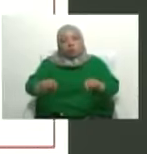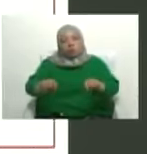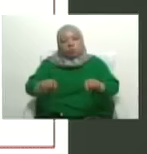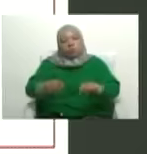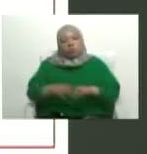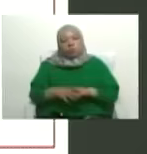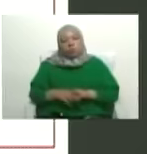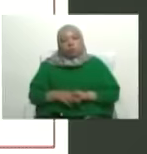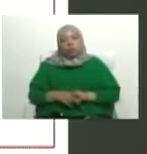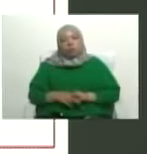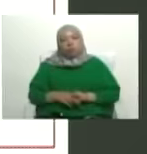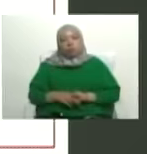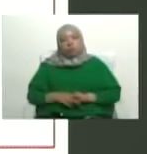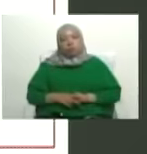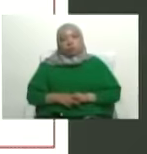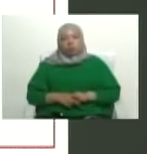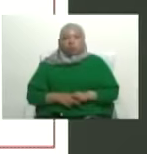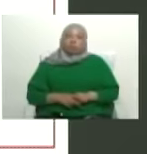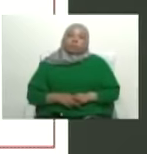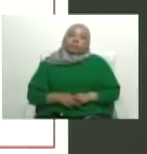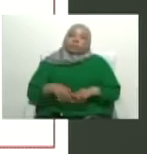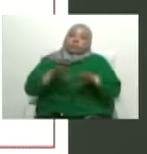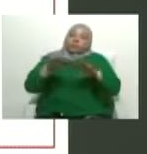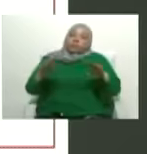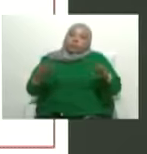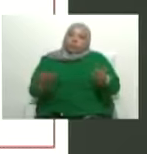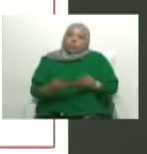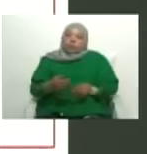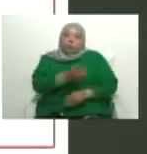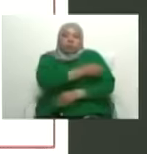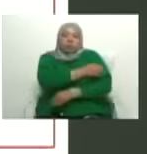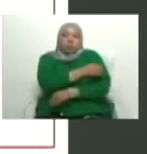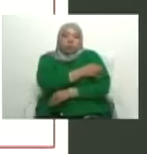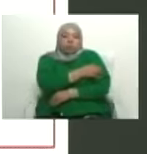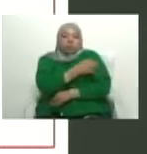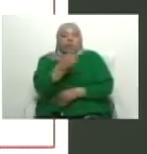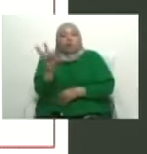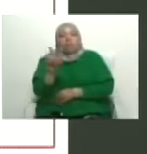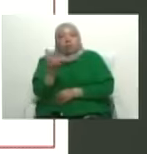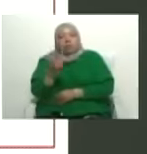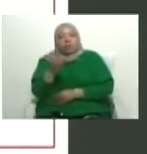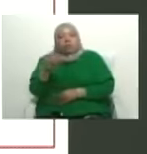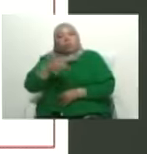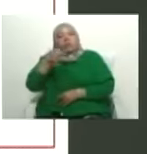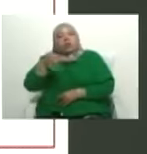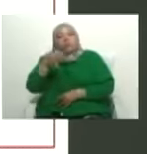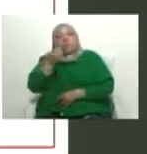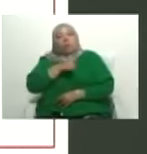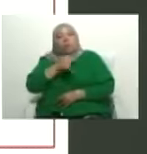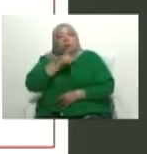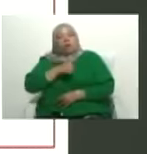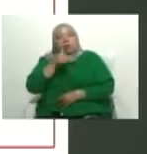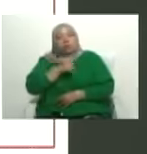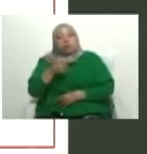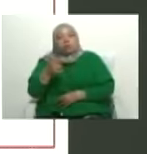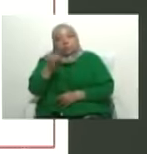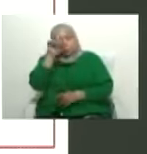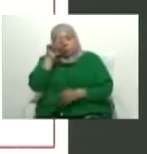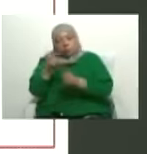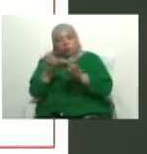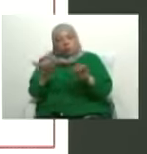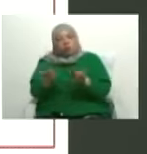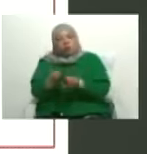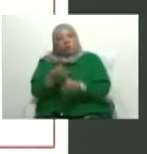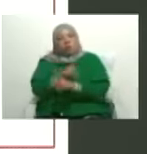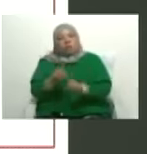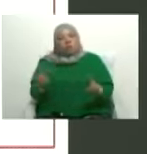Smolansky, y el mundo, la posición que en Soy Venezuela siempre hemos sostenido. La ruta es la dimisión